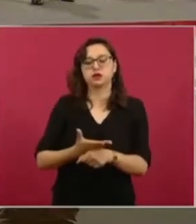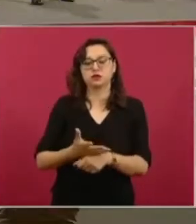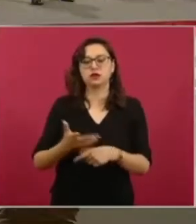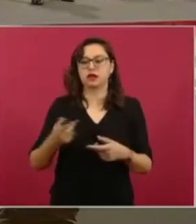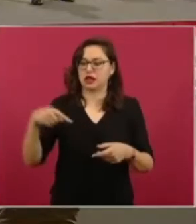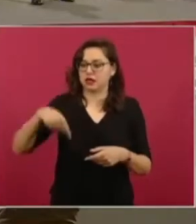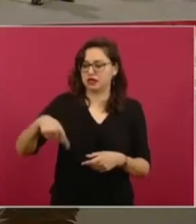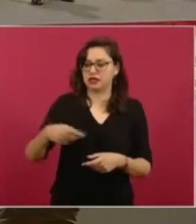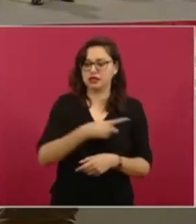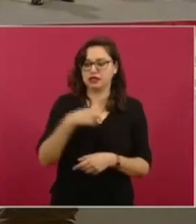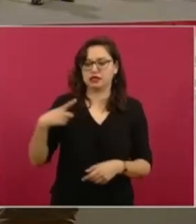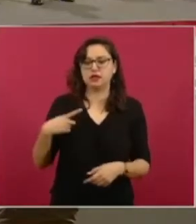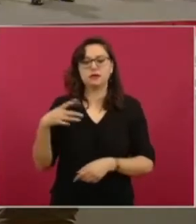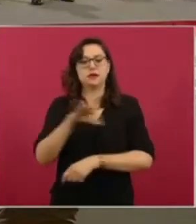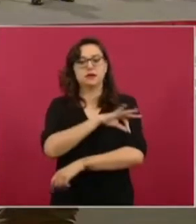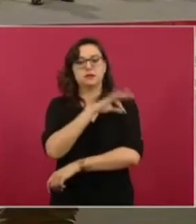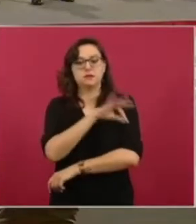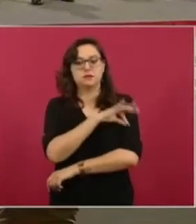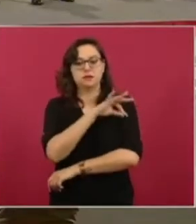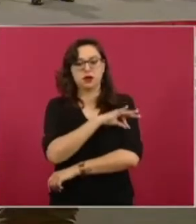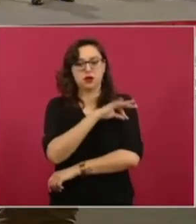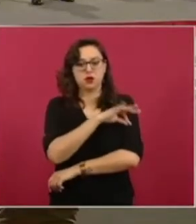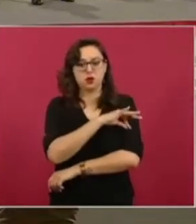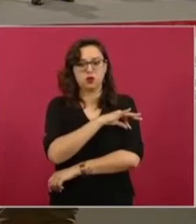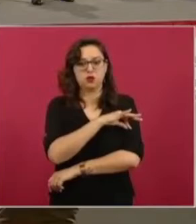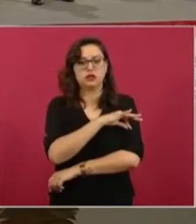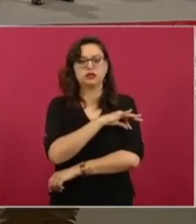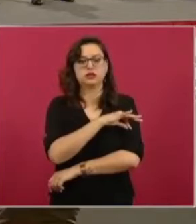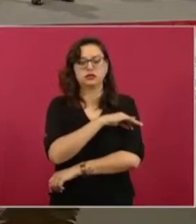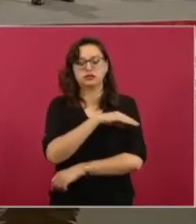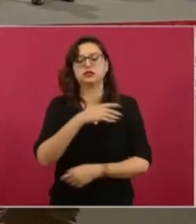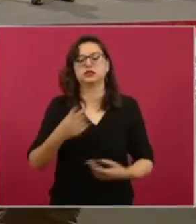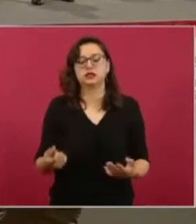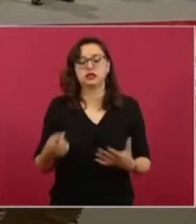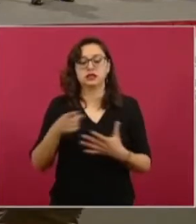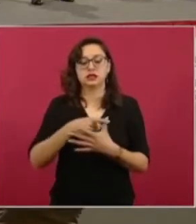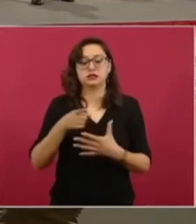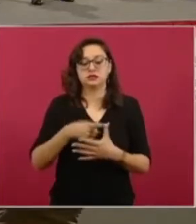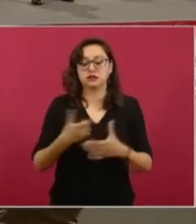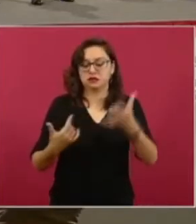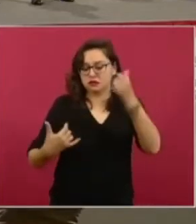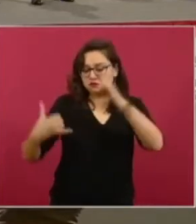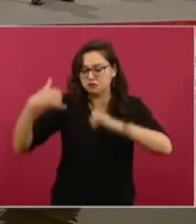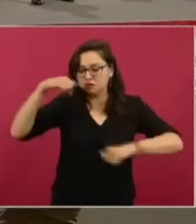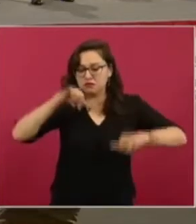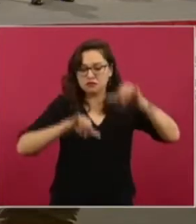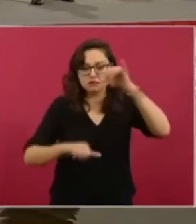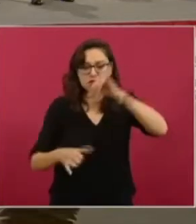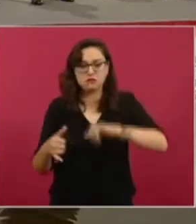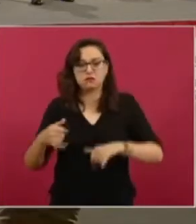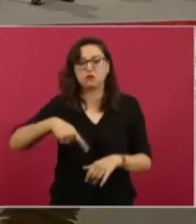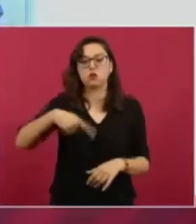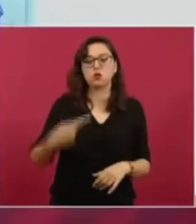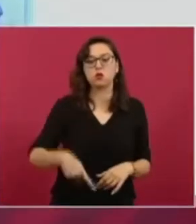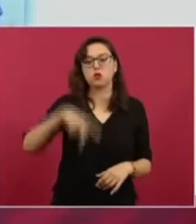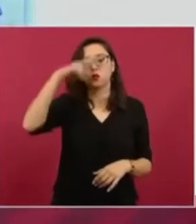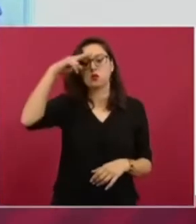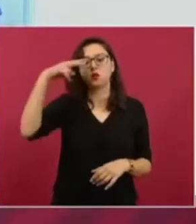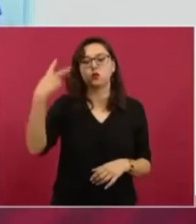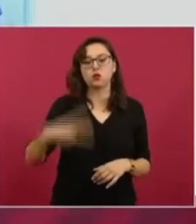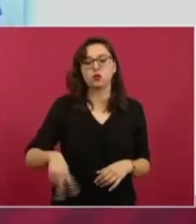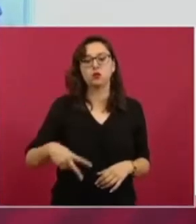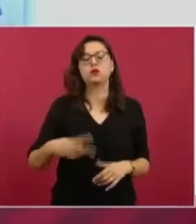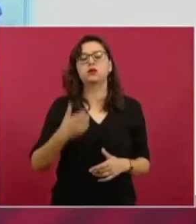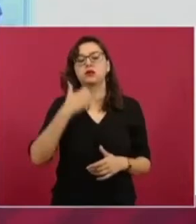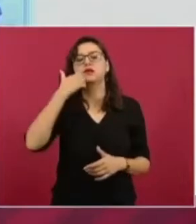se llevó, vacunas y otros medicamentos, y laboratorios mexicanos que están interesados en participar y que tienen la